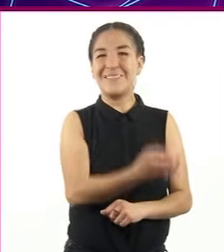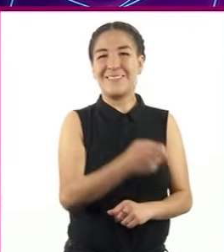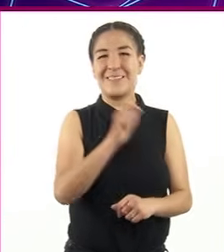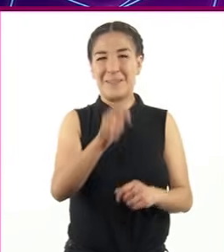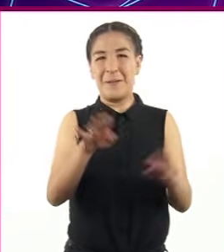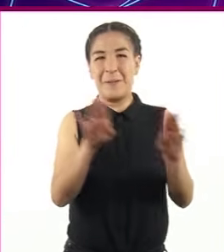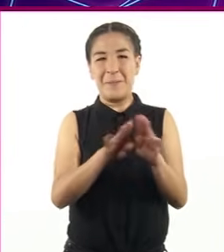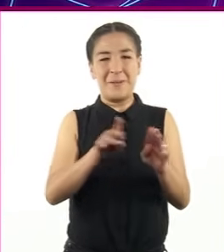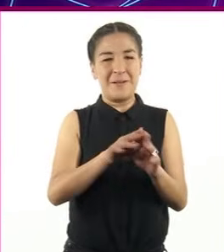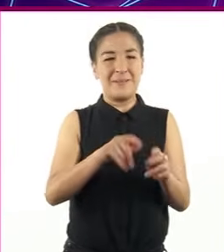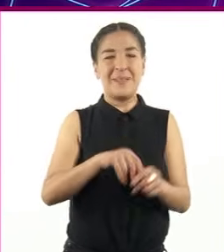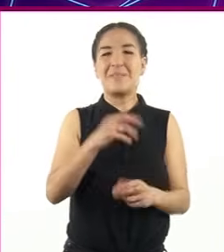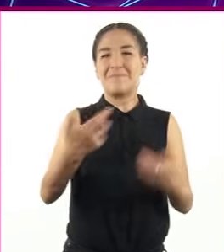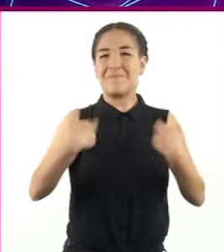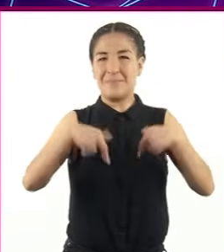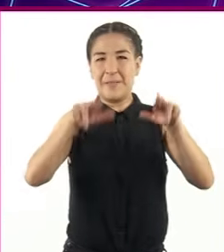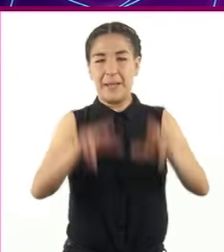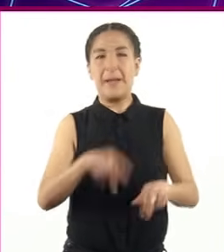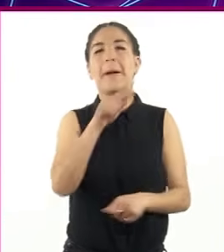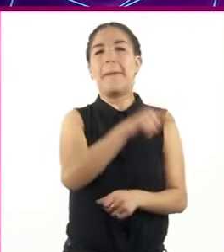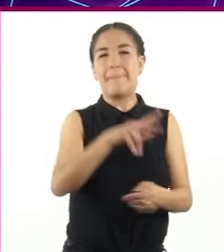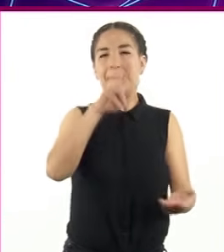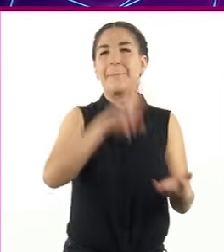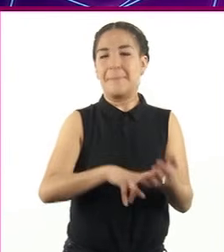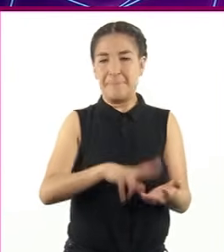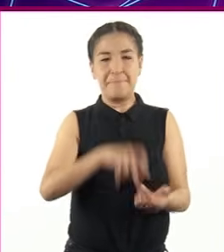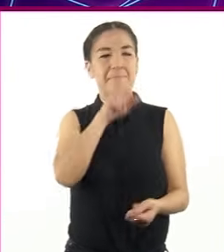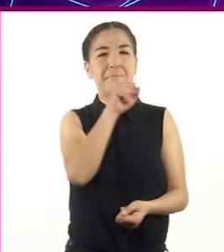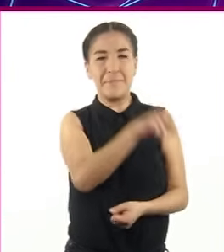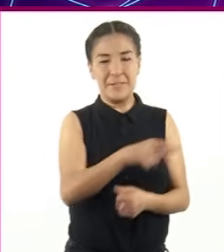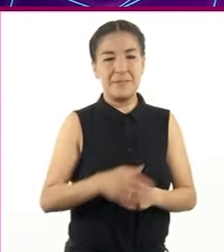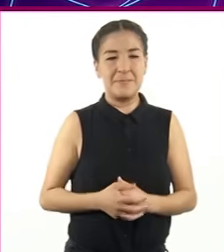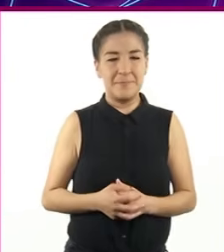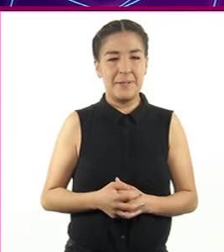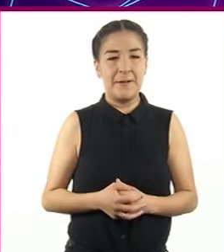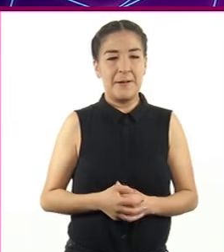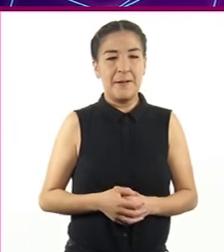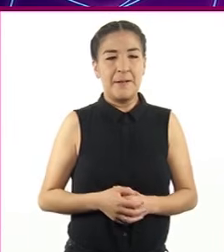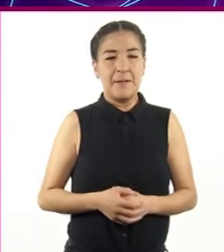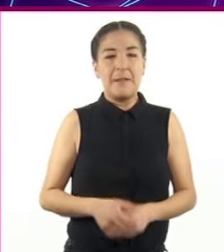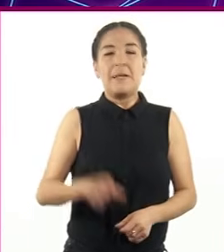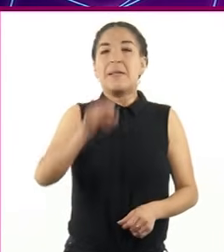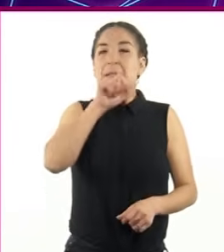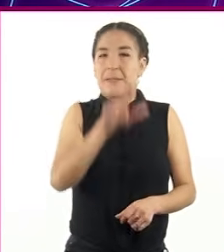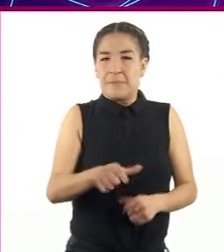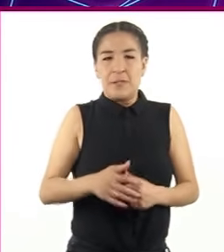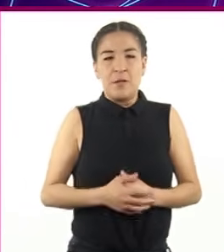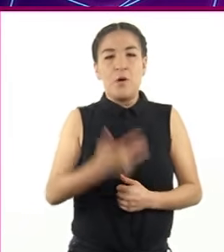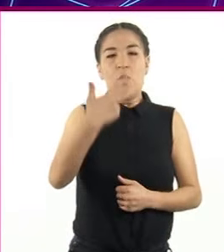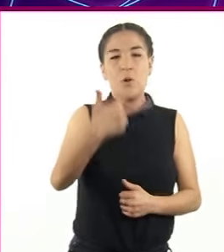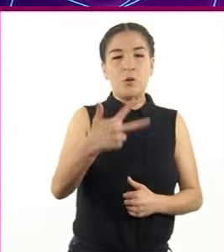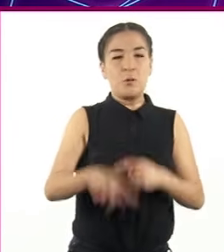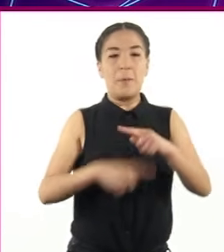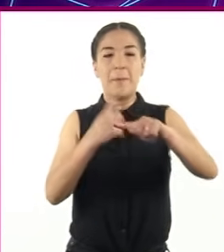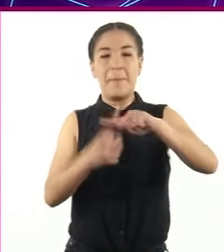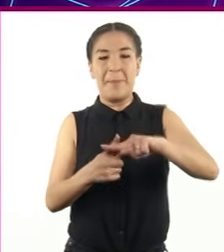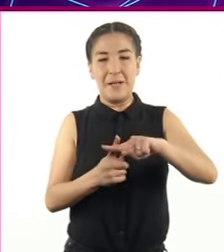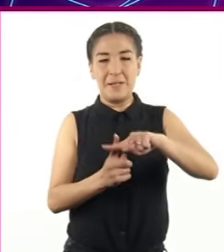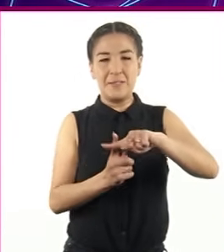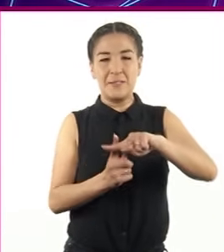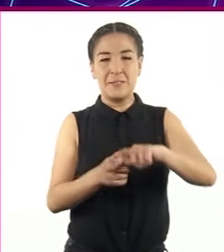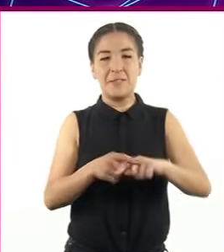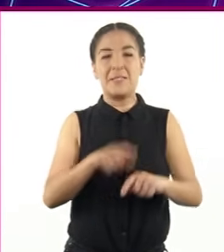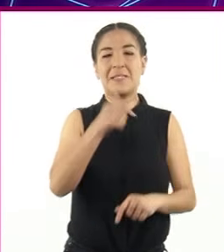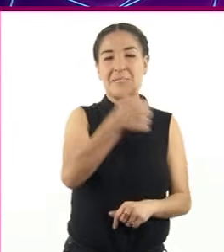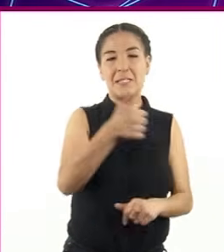tres expresiones son equivalentes entre sí. Además, 8 más el producto de 6